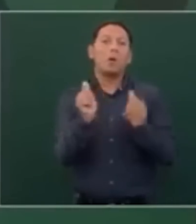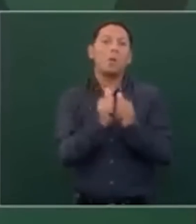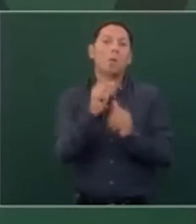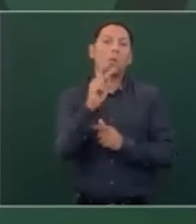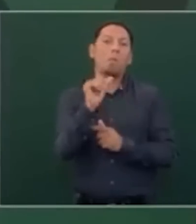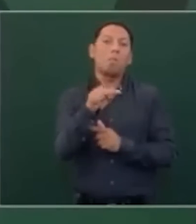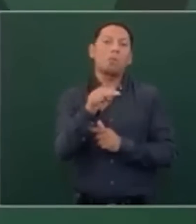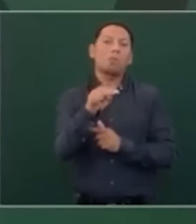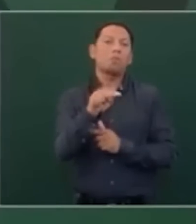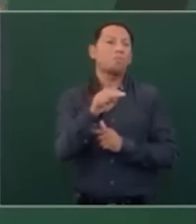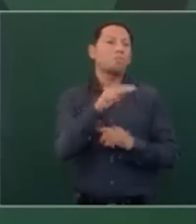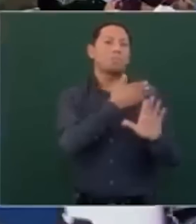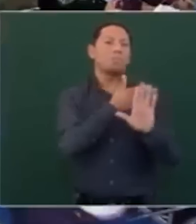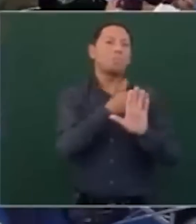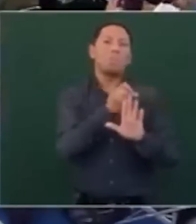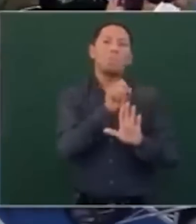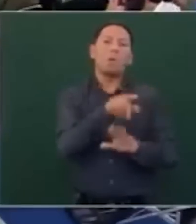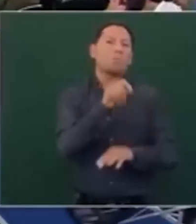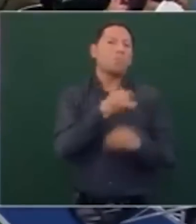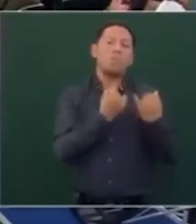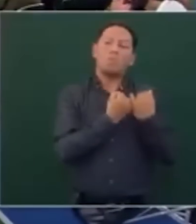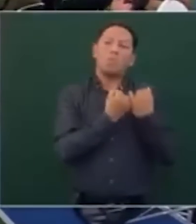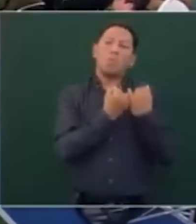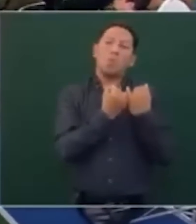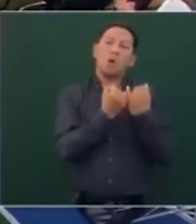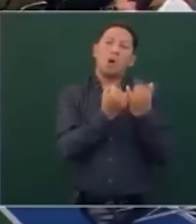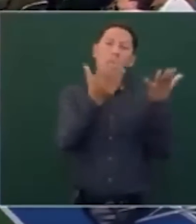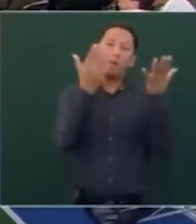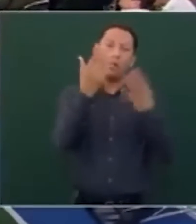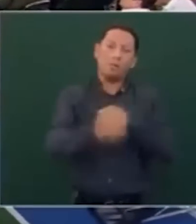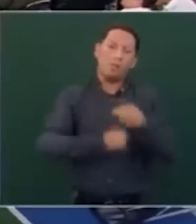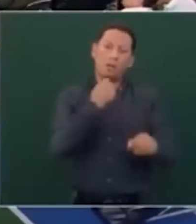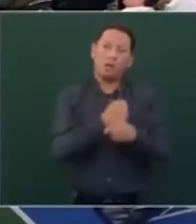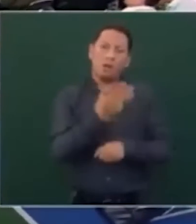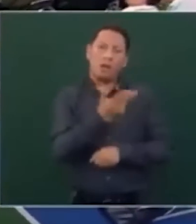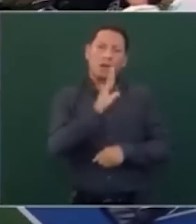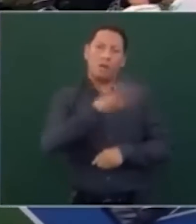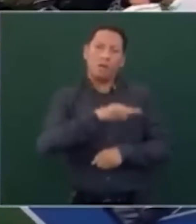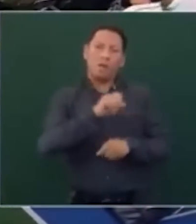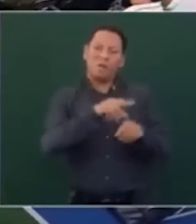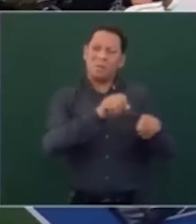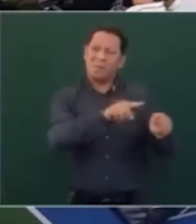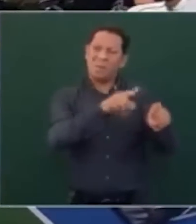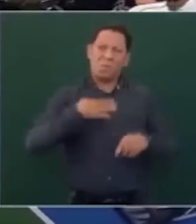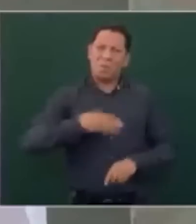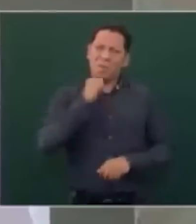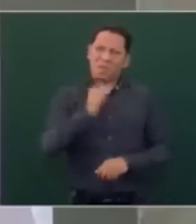Entonces necesitaban una renovación del régimen de opresión, de injusticias,